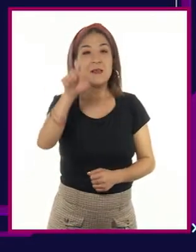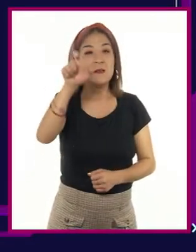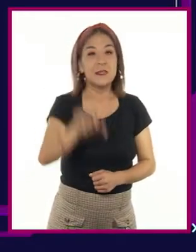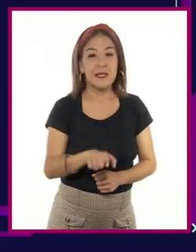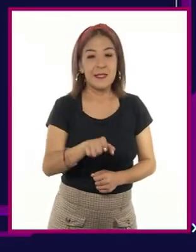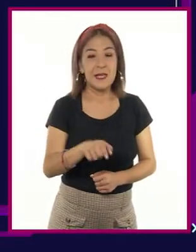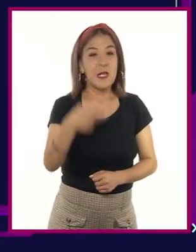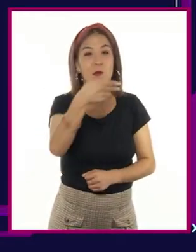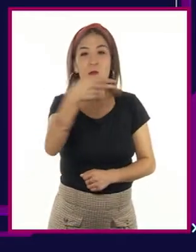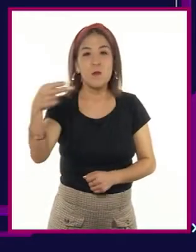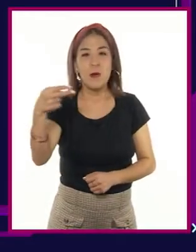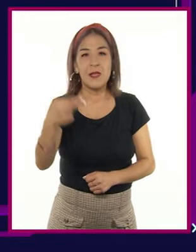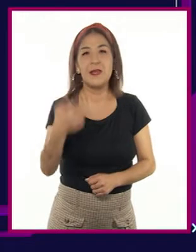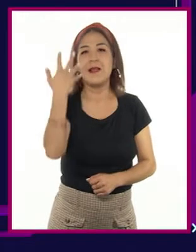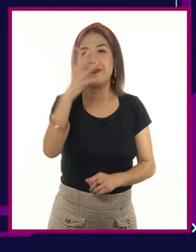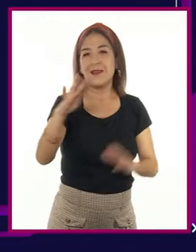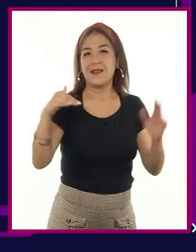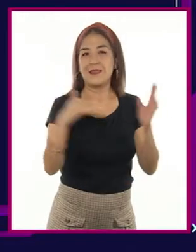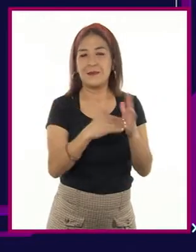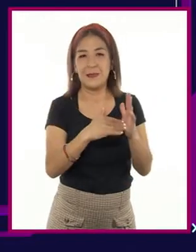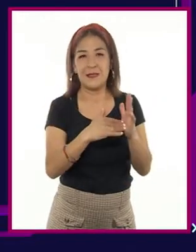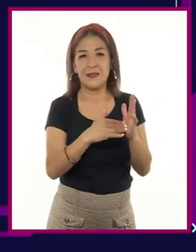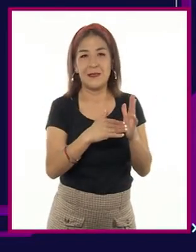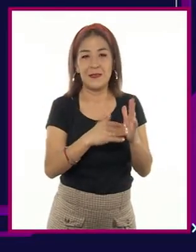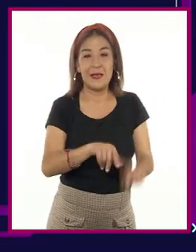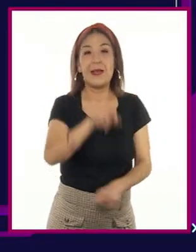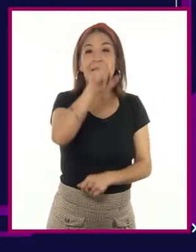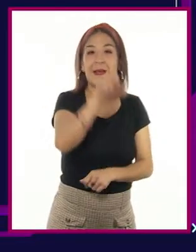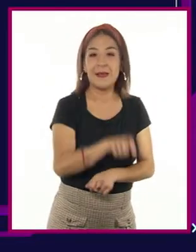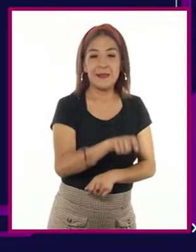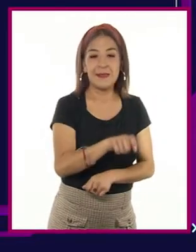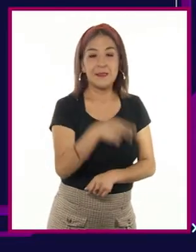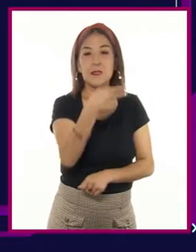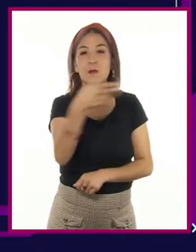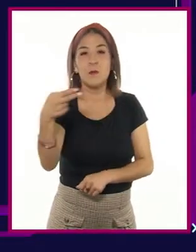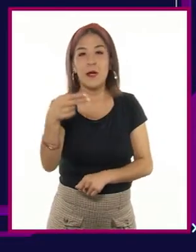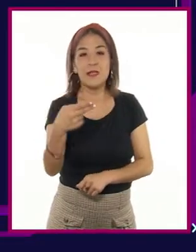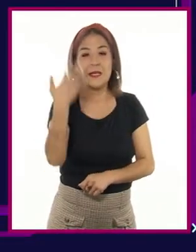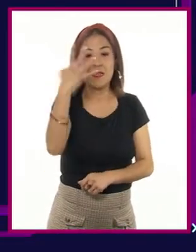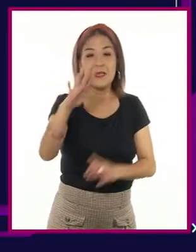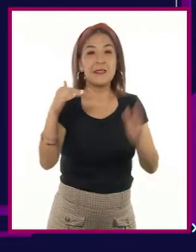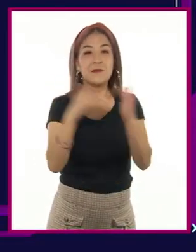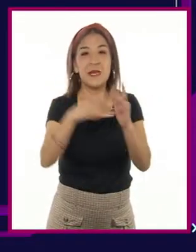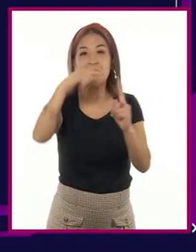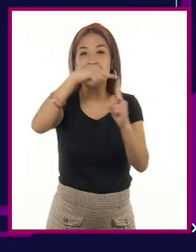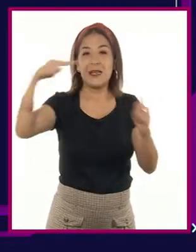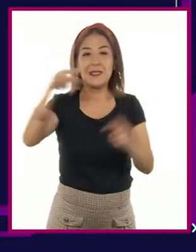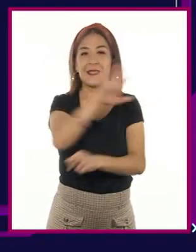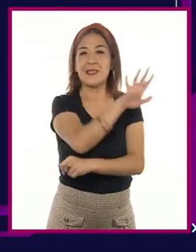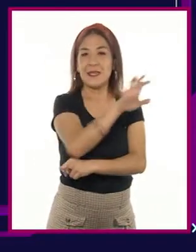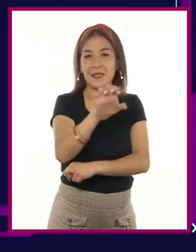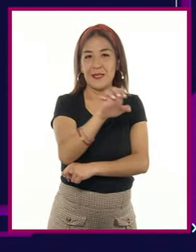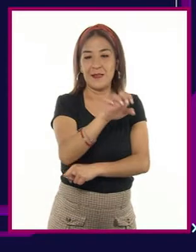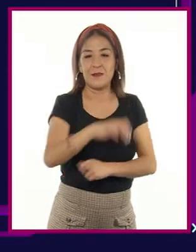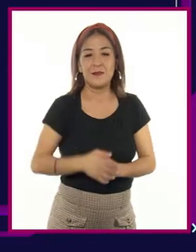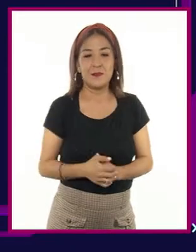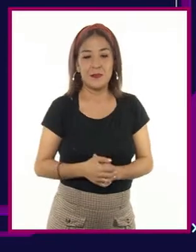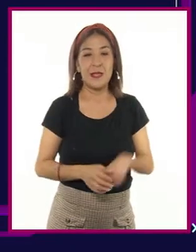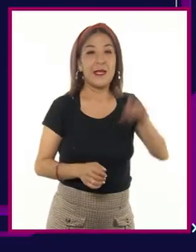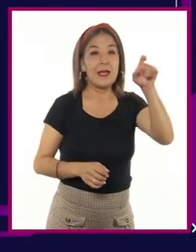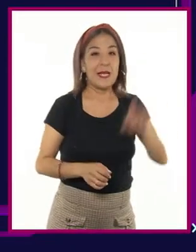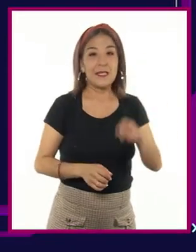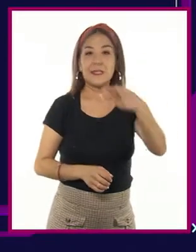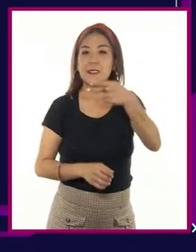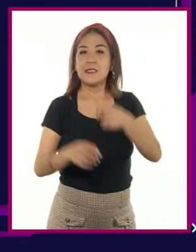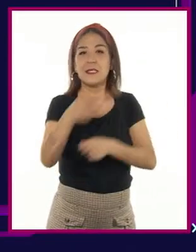igual a 10.000 x igual a 10.000 entre 500 x igual